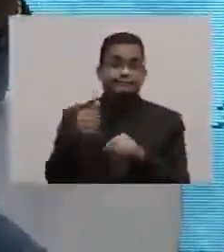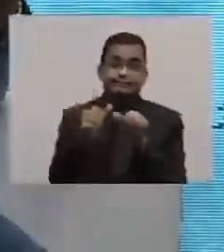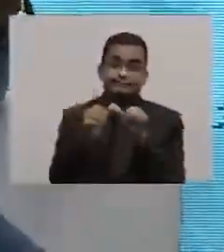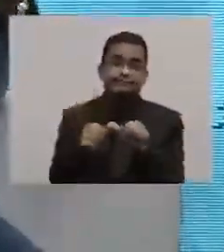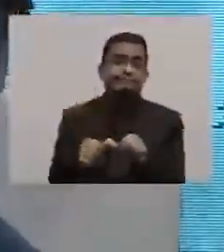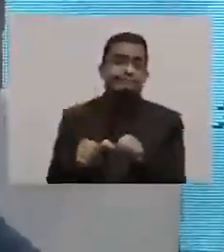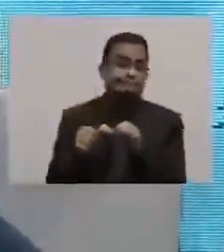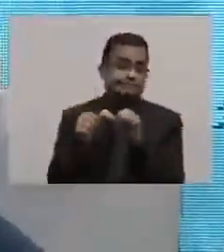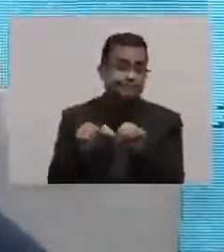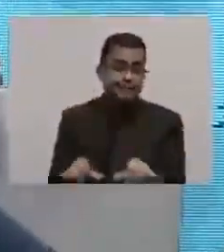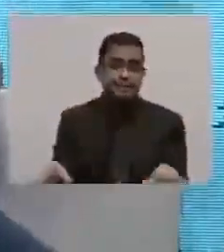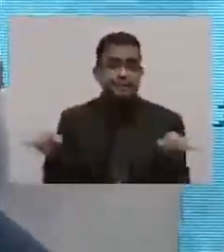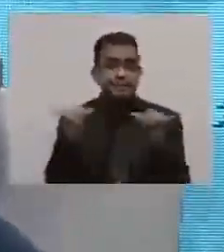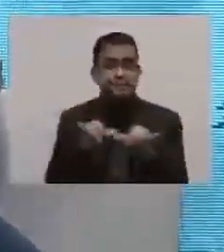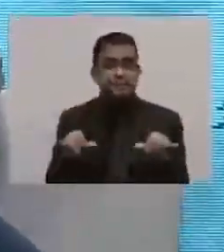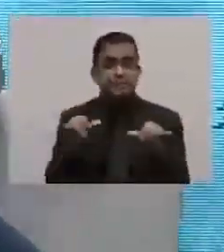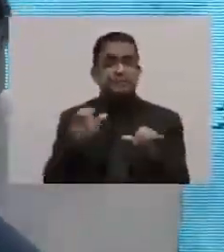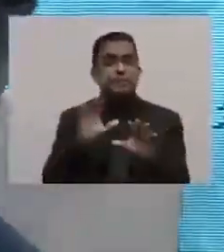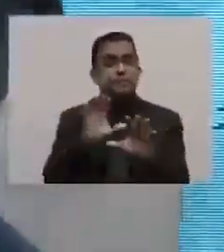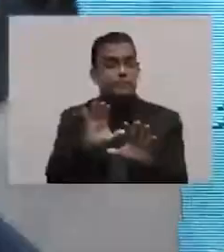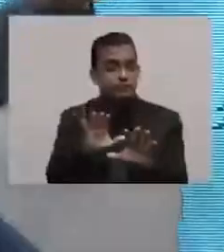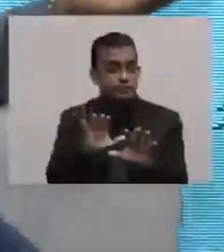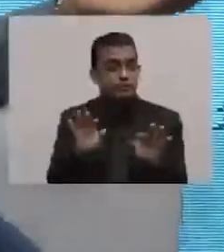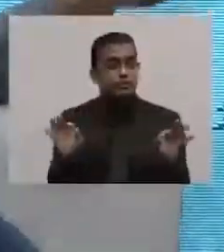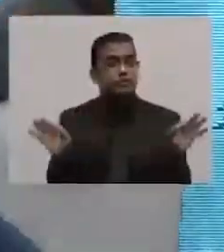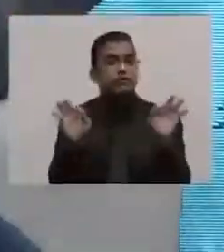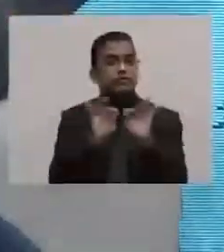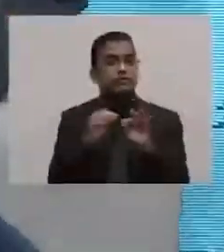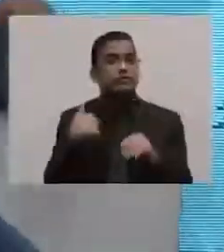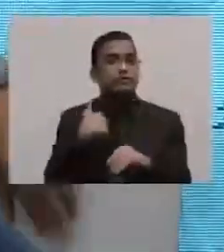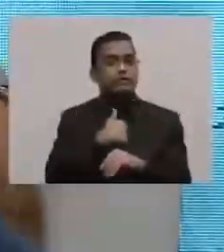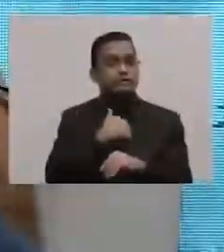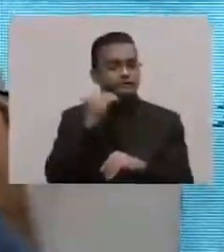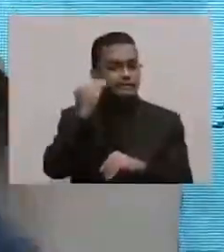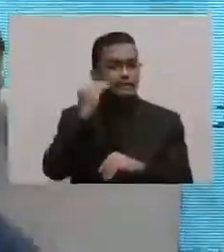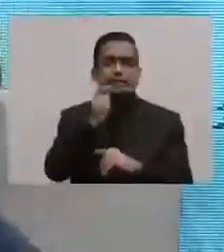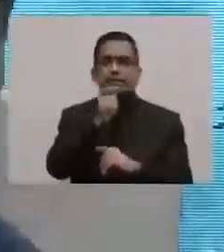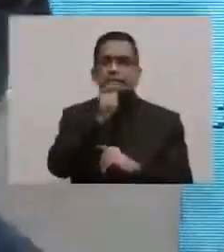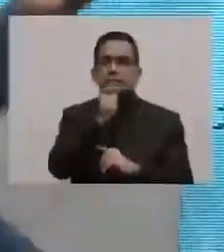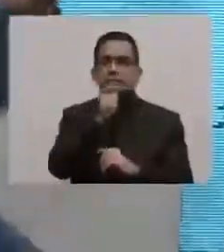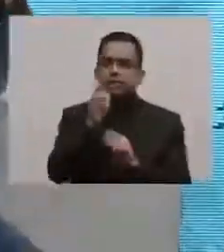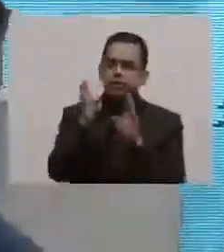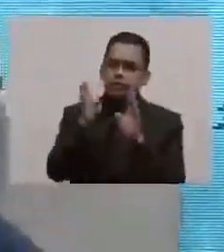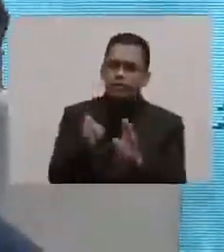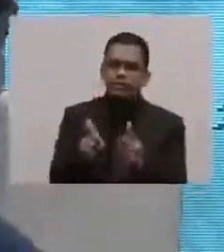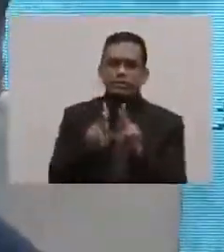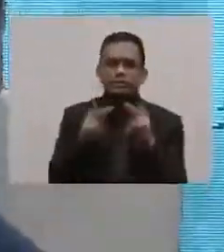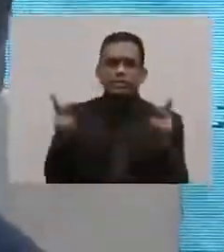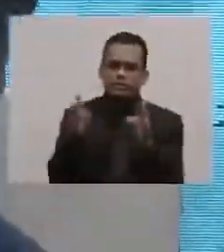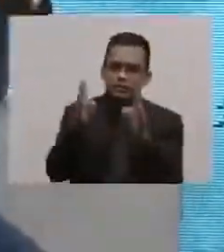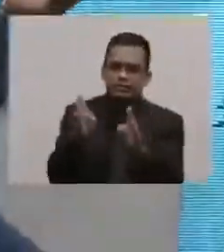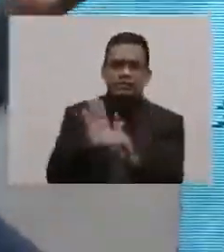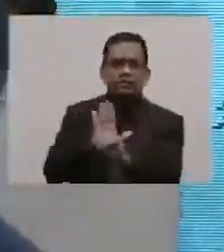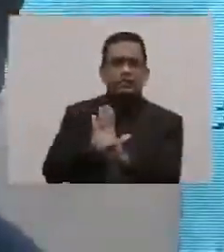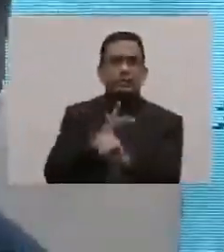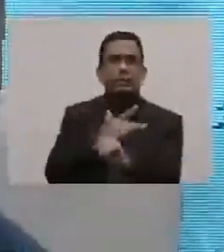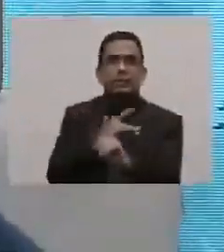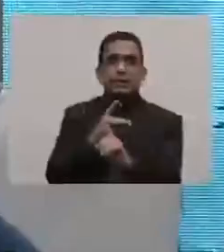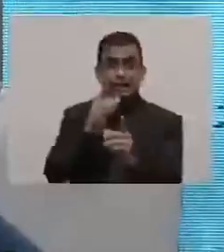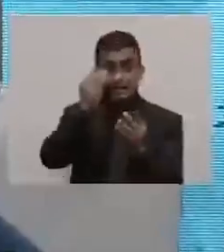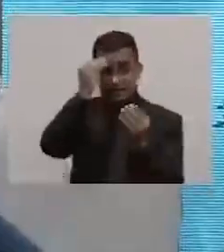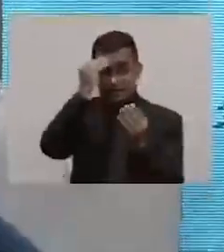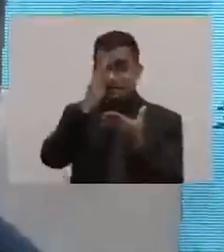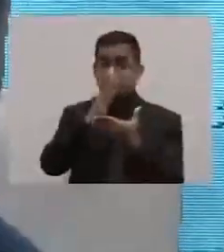esa lucha permanente no podemos perder de vista lo elemental del periodismo, que lo perdemos por la rapidez. Decía García